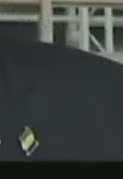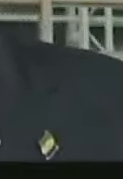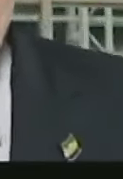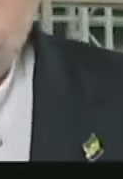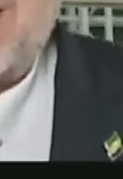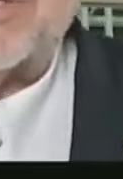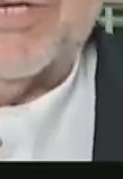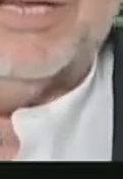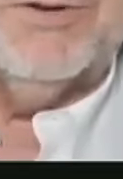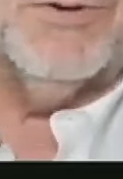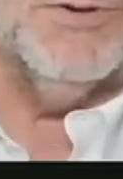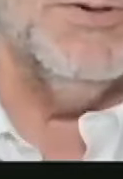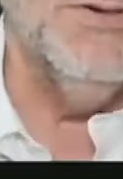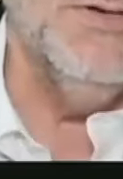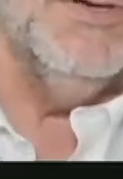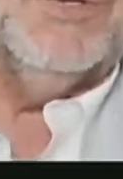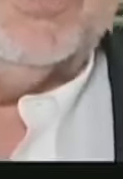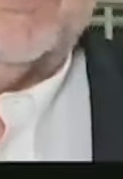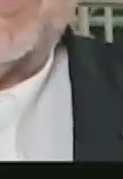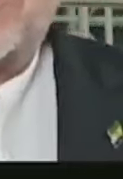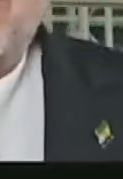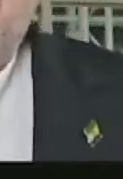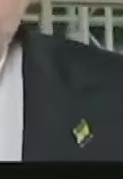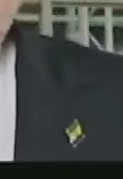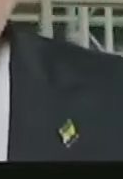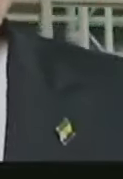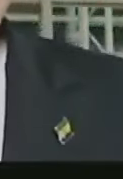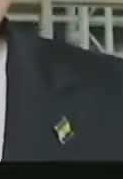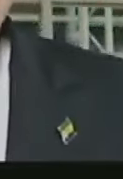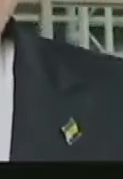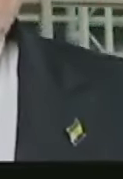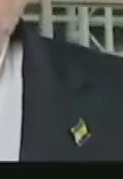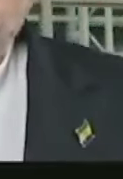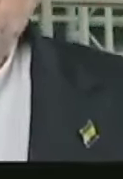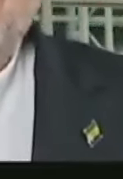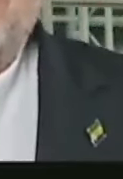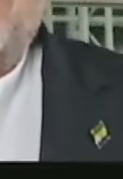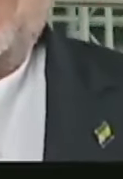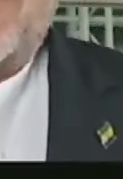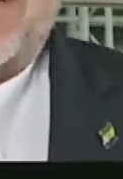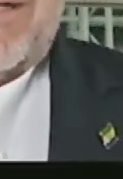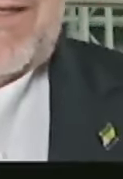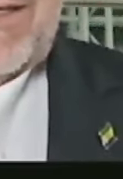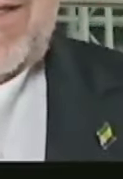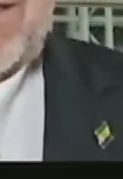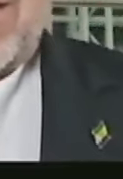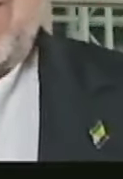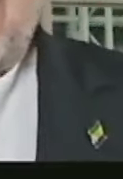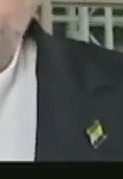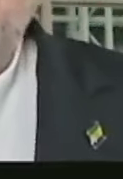our national hero, Joseph Chateaubriand, Paramount Chief of the